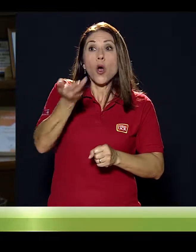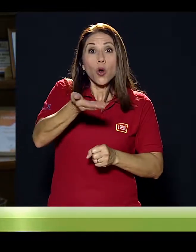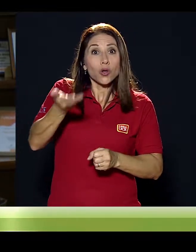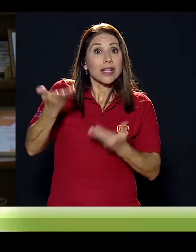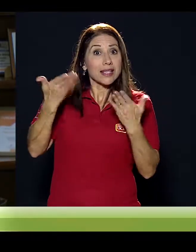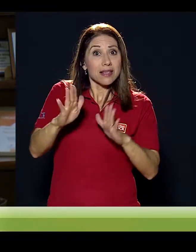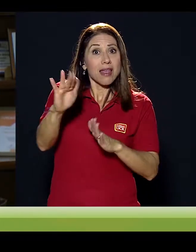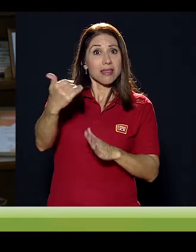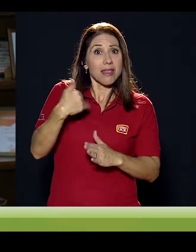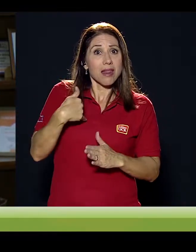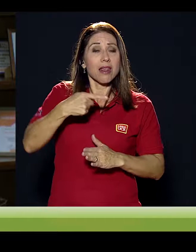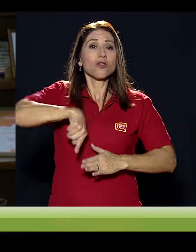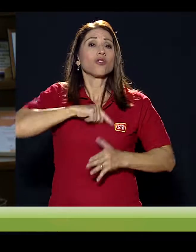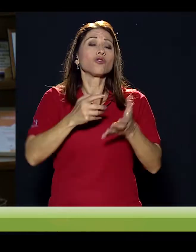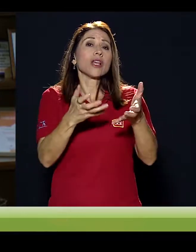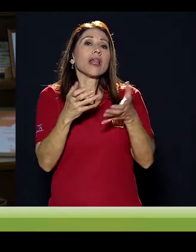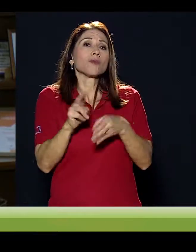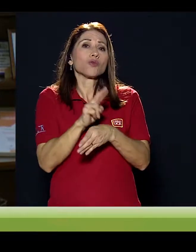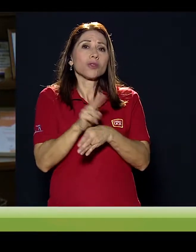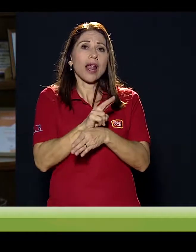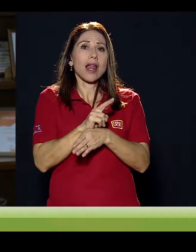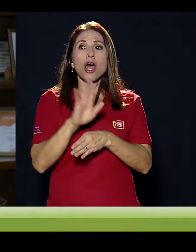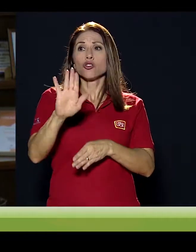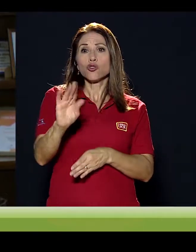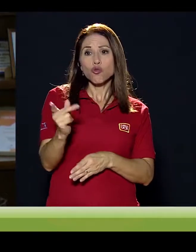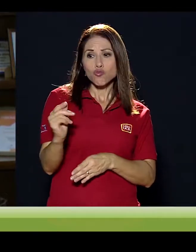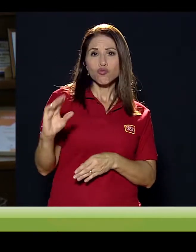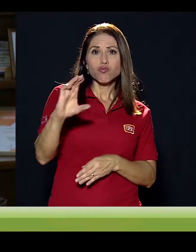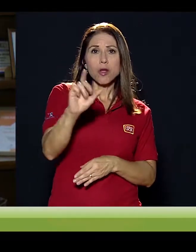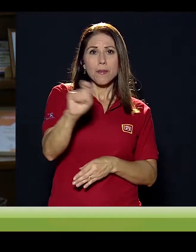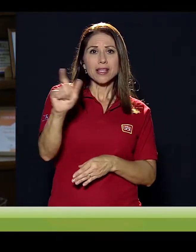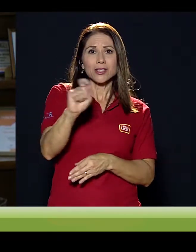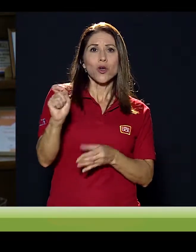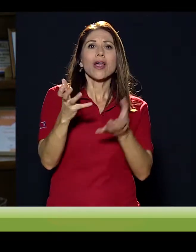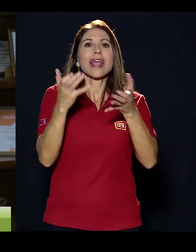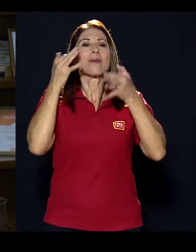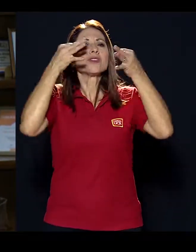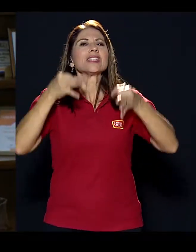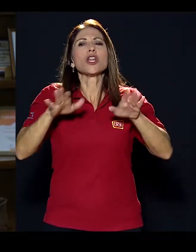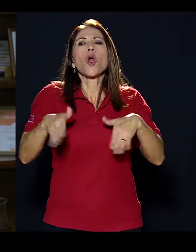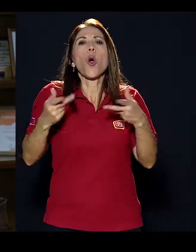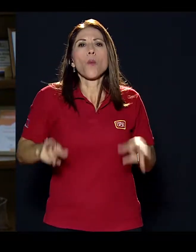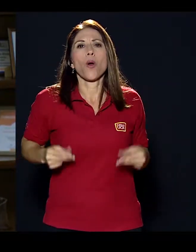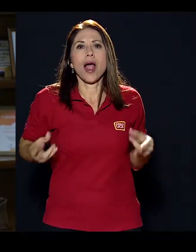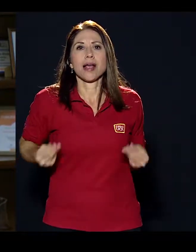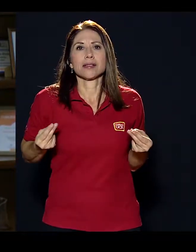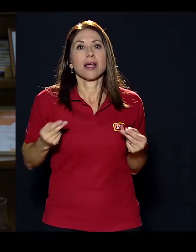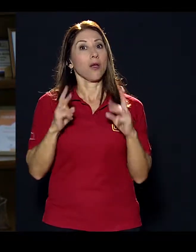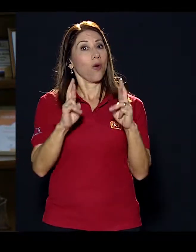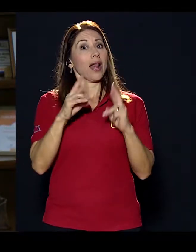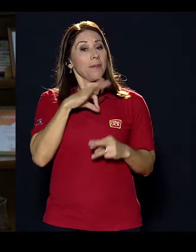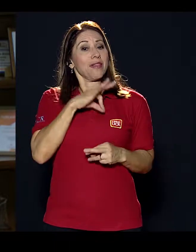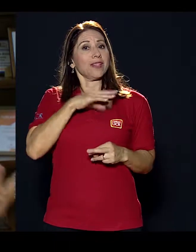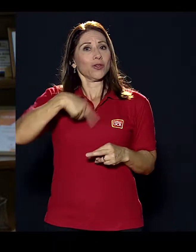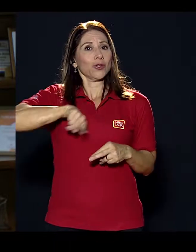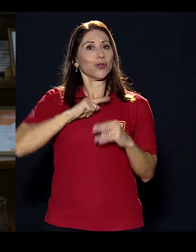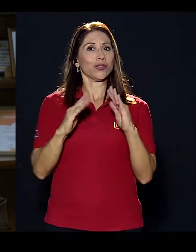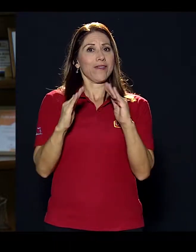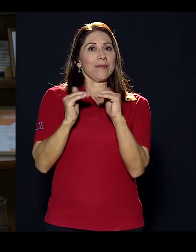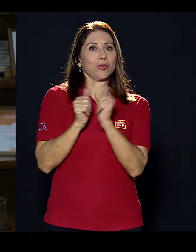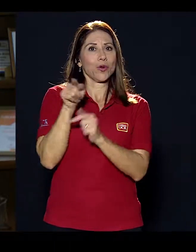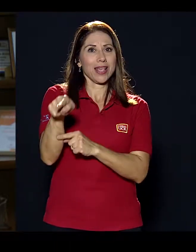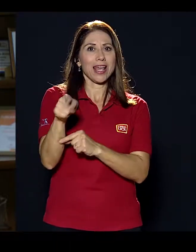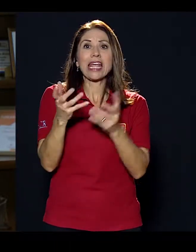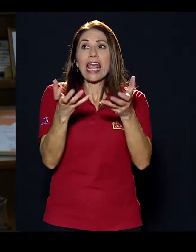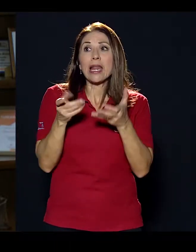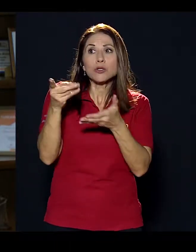su pensión, queremos decidir cómo la gaste y ojalá en beneficio de nosotros los que vivimos con ella. Queremos que